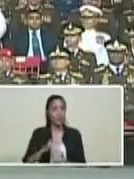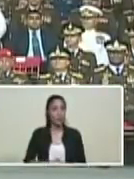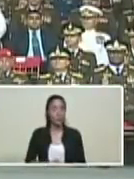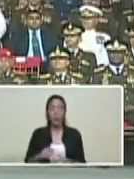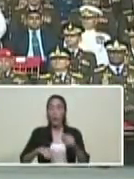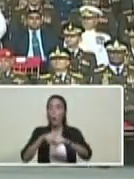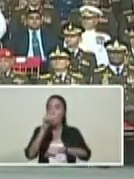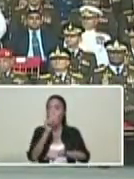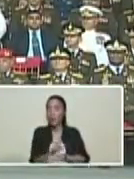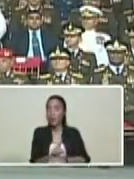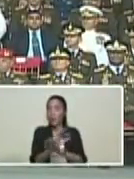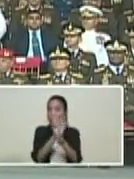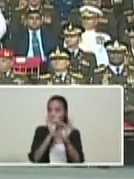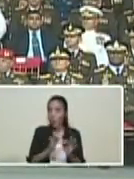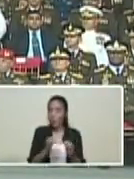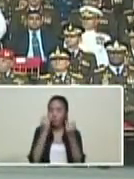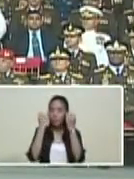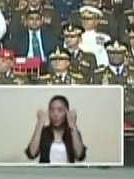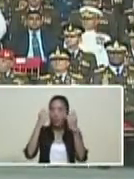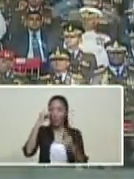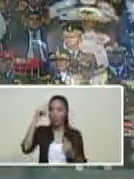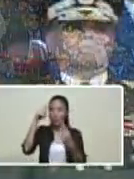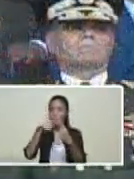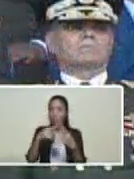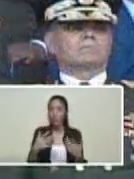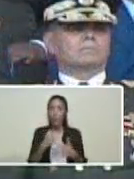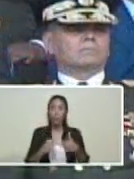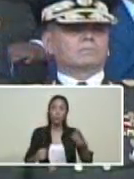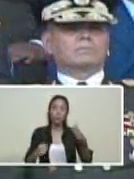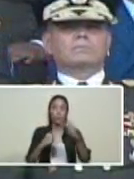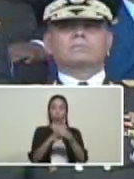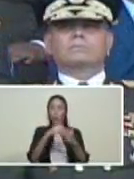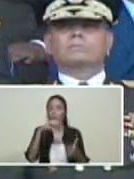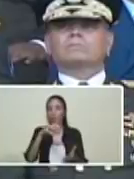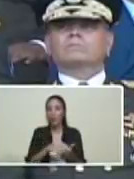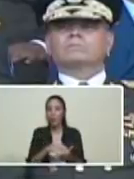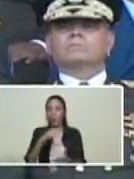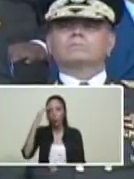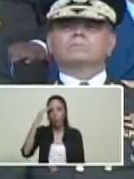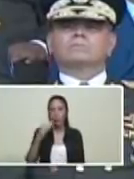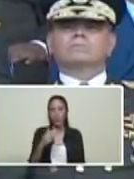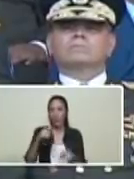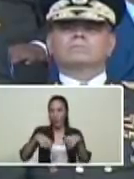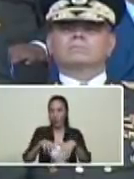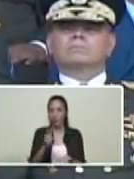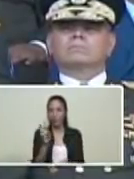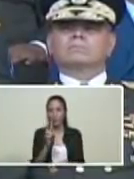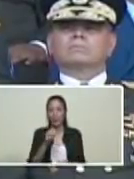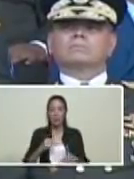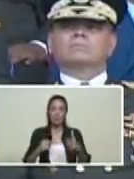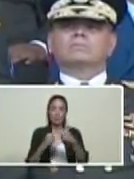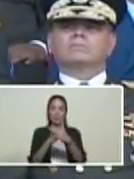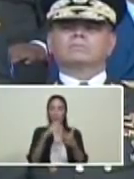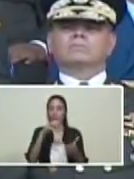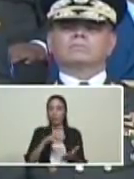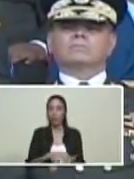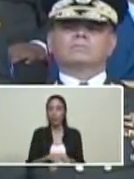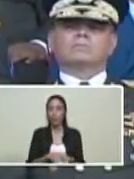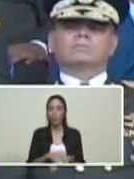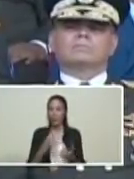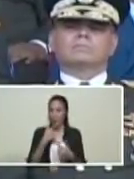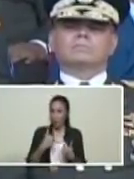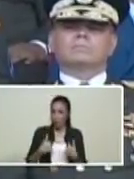única opción que ellos se han planteado es dar un golpe de estado militar en venezuela no lo digo